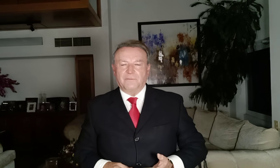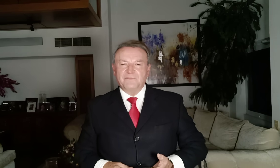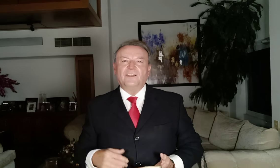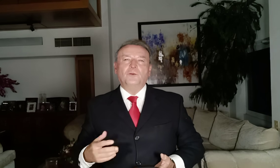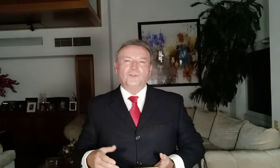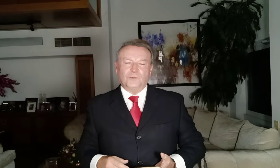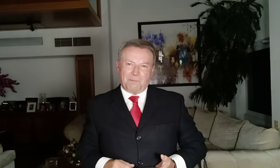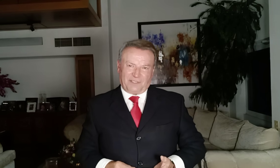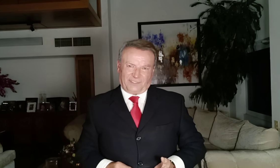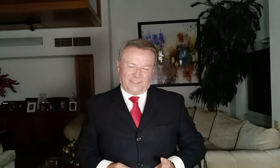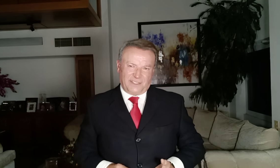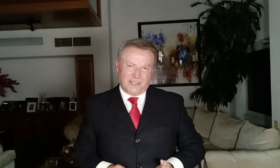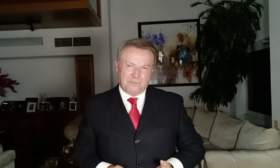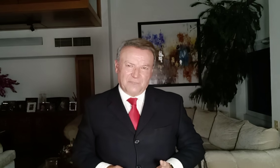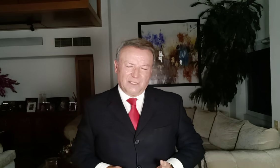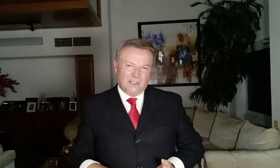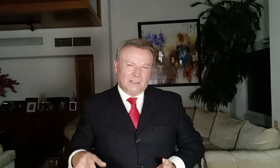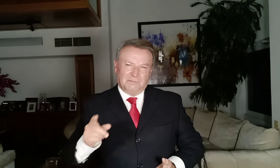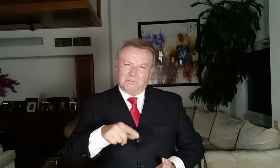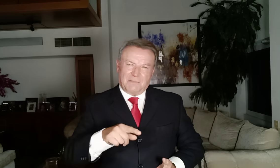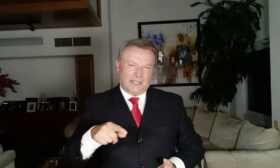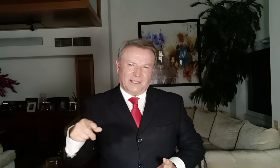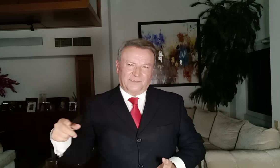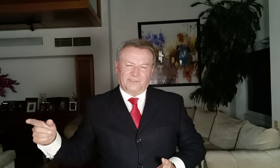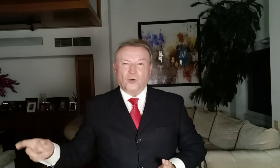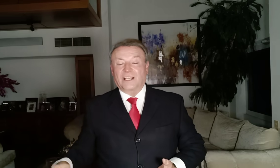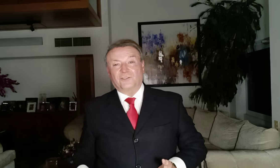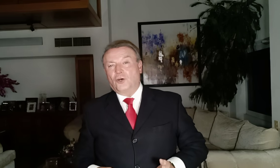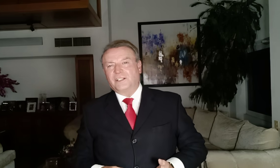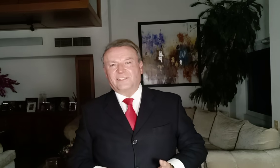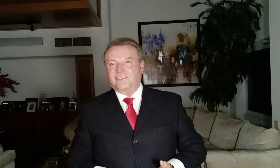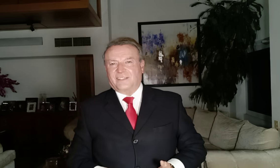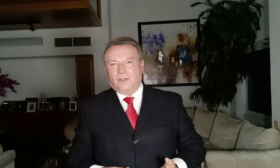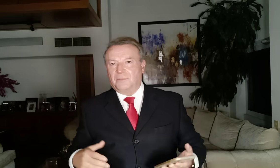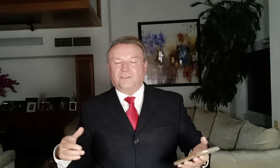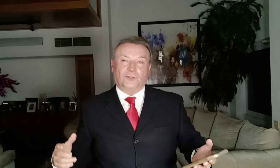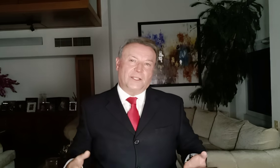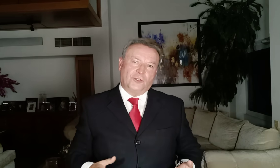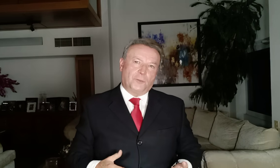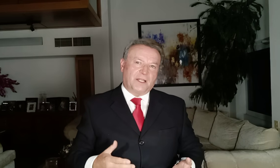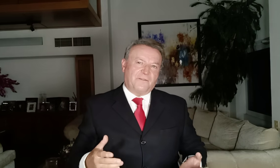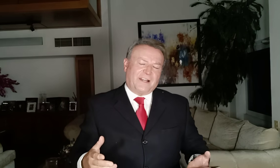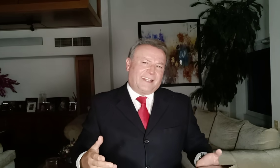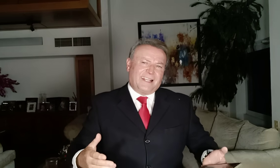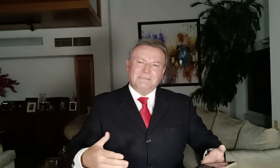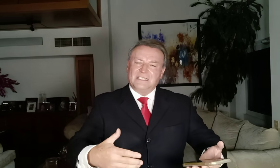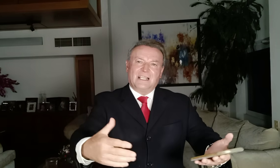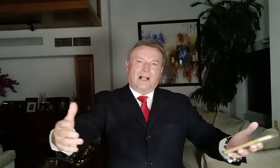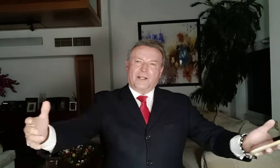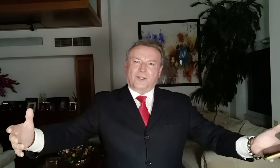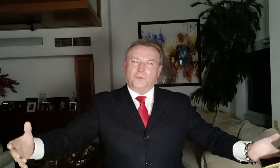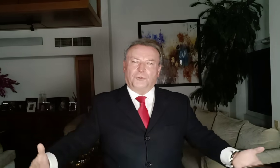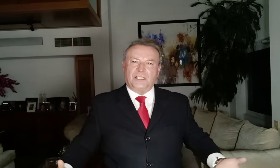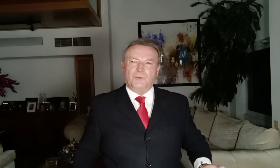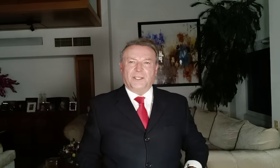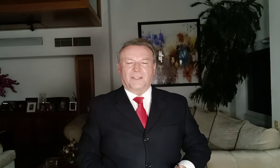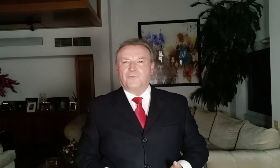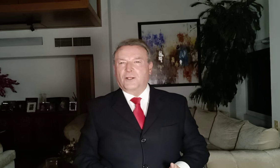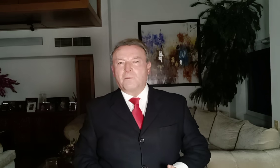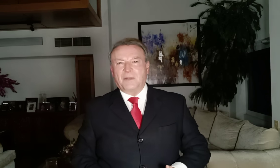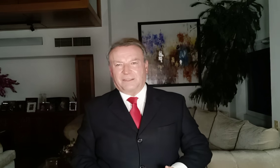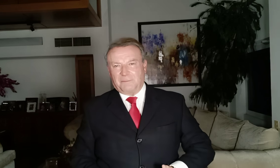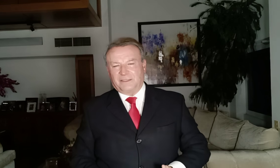sueña, ya somos una pesadilla. Varias ocasiones ha estado mencionando el nombre de Frena, ahora con motivo